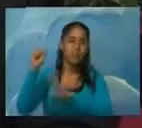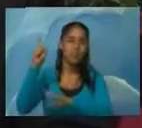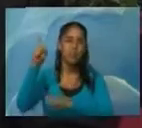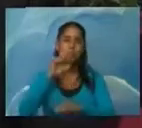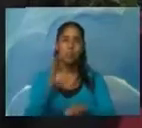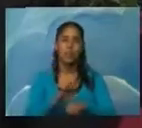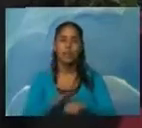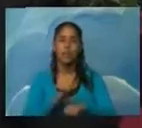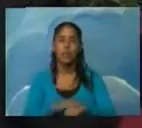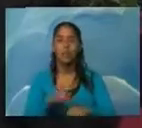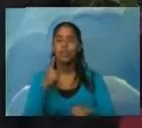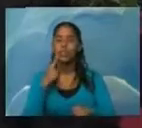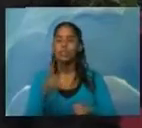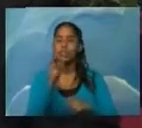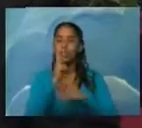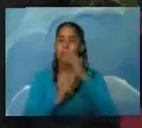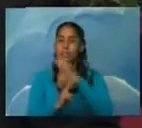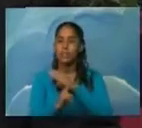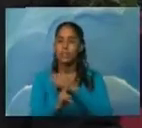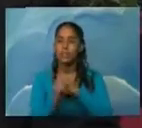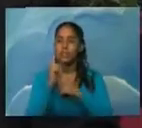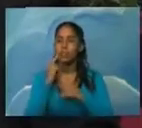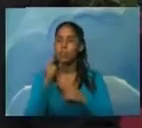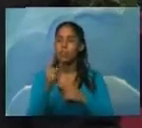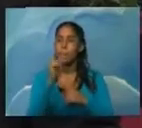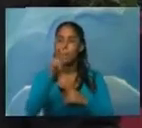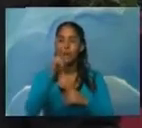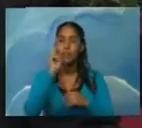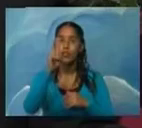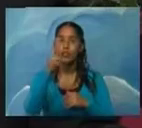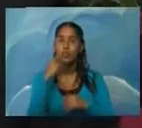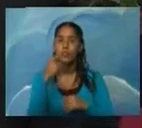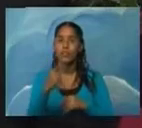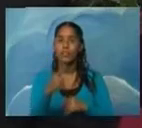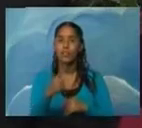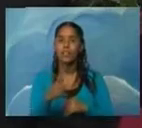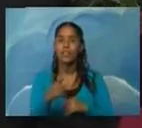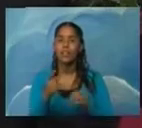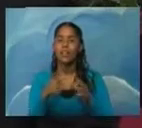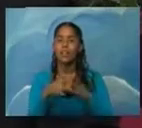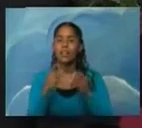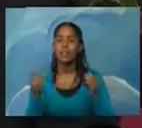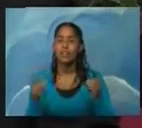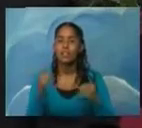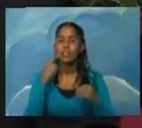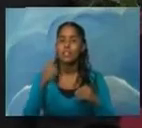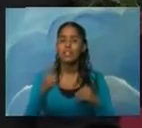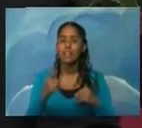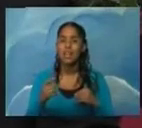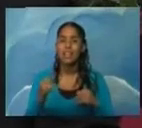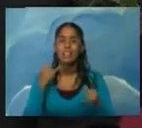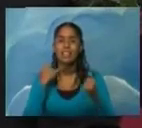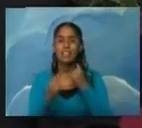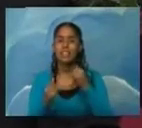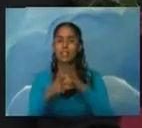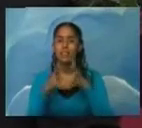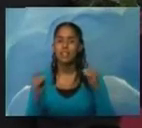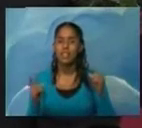el pecado. Dice el versículo 22, que me corresponde también, dice,